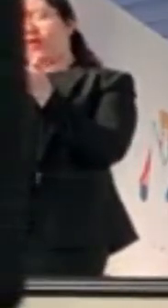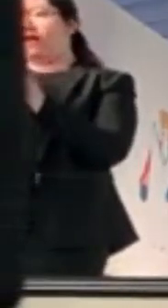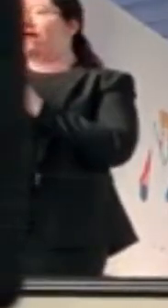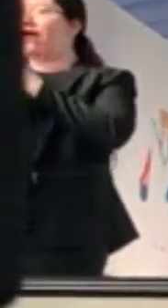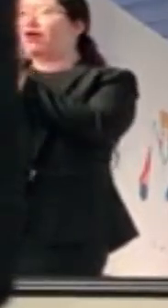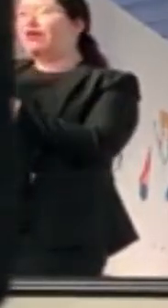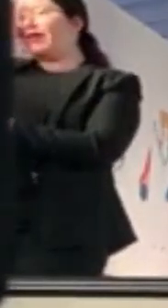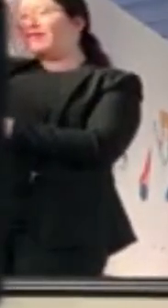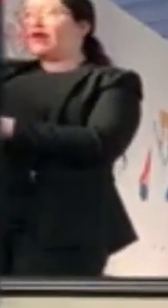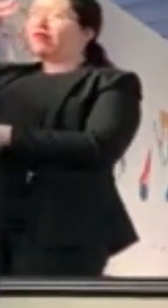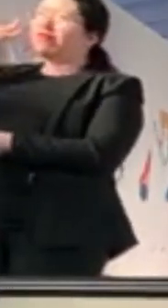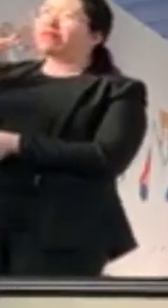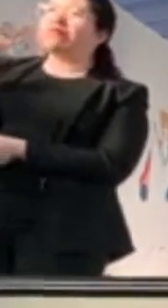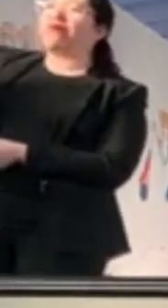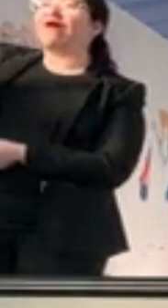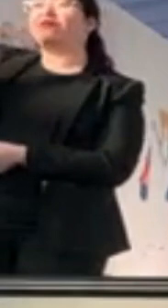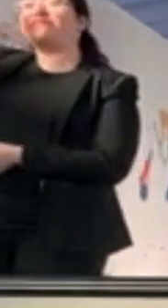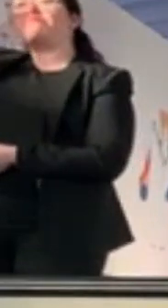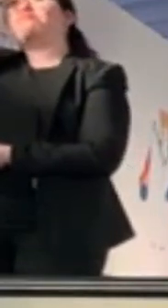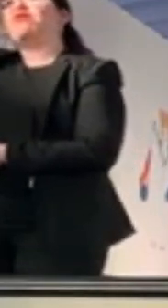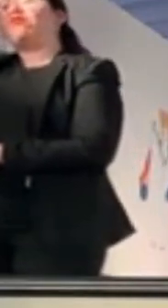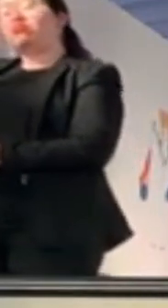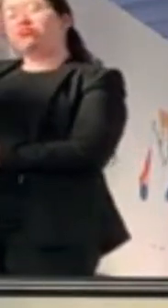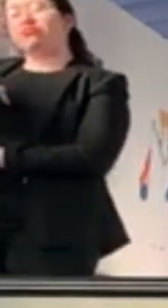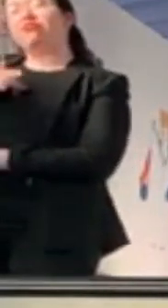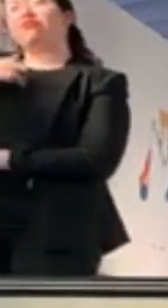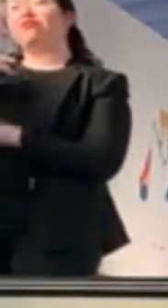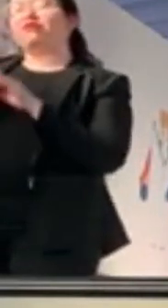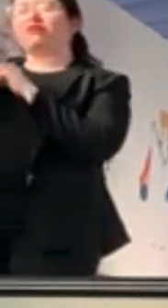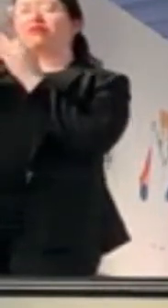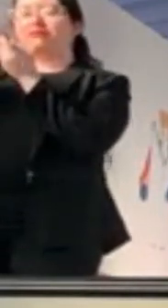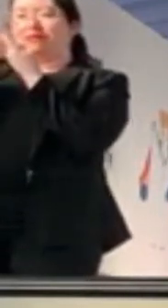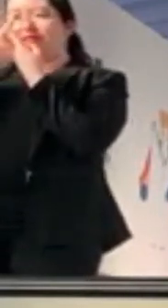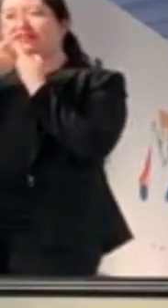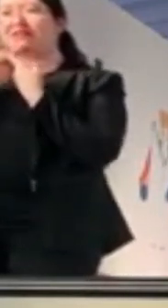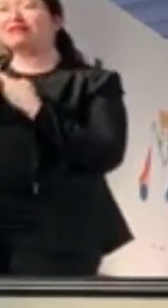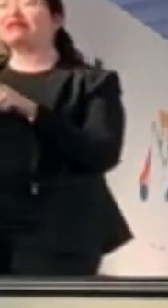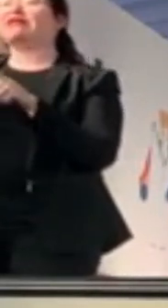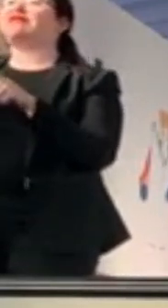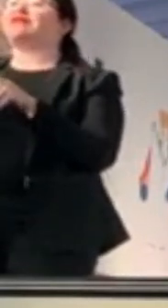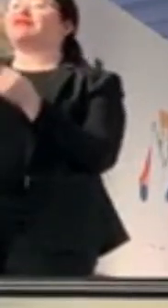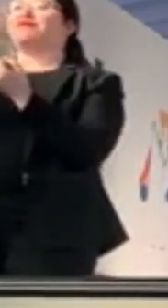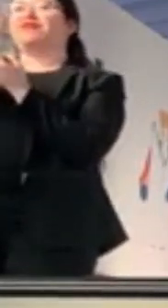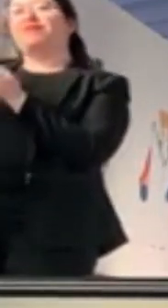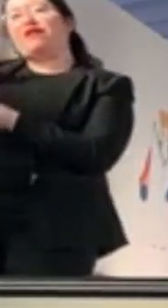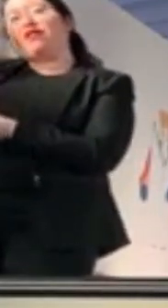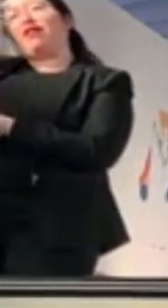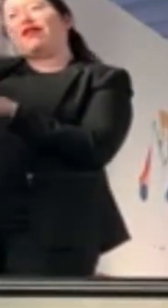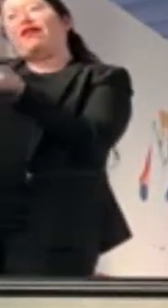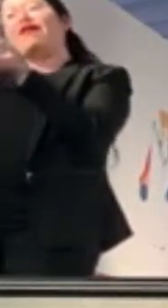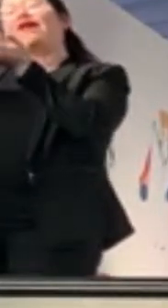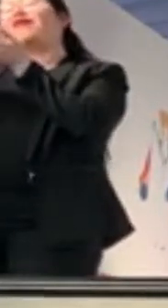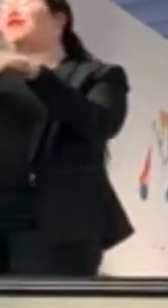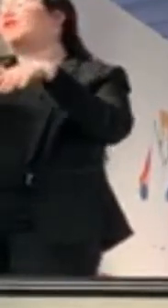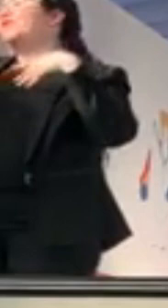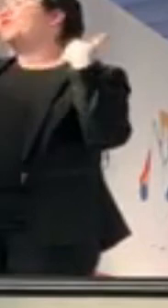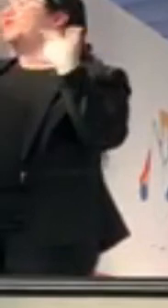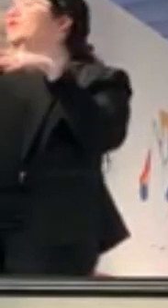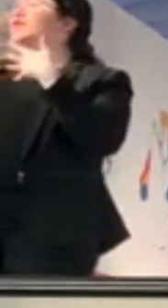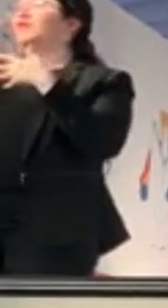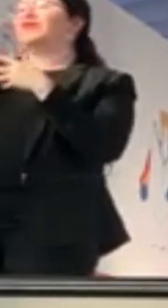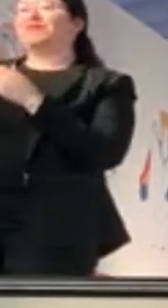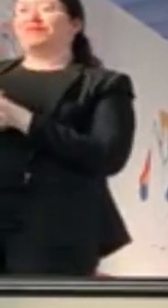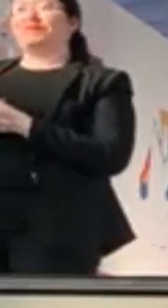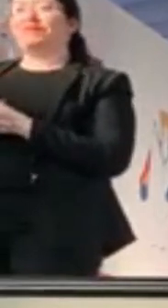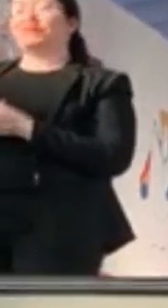para pensar, para sentir, para conocer otras formas de ver las cosas, para amueblar la cabeza, para tener herramientas de análisis.